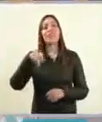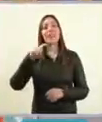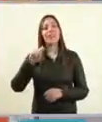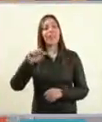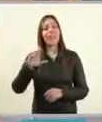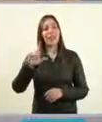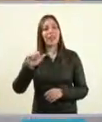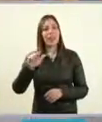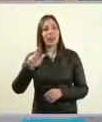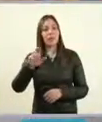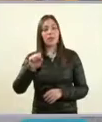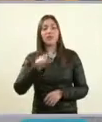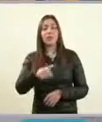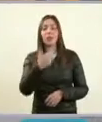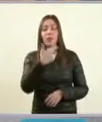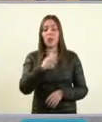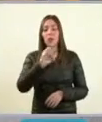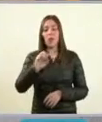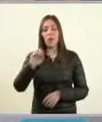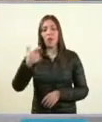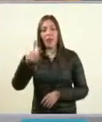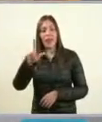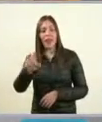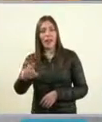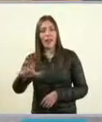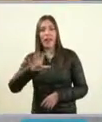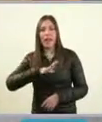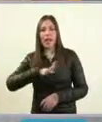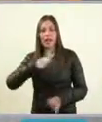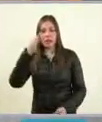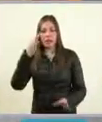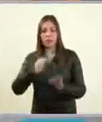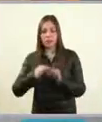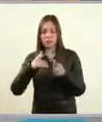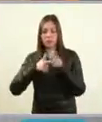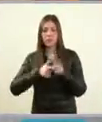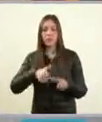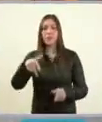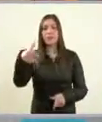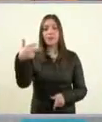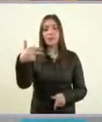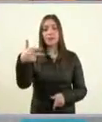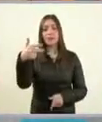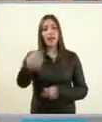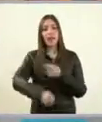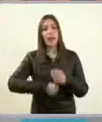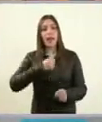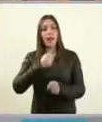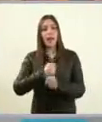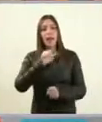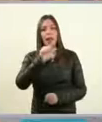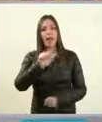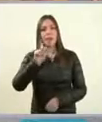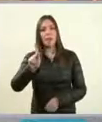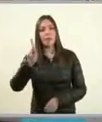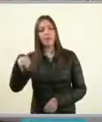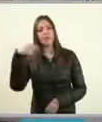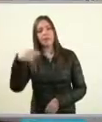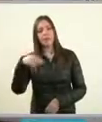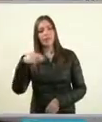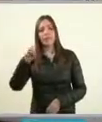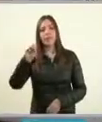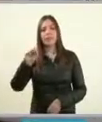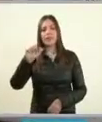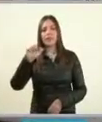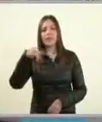Bueno, Claro. Google prácticamente está cumpliendo 14, 13 años con esta aplicación, se llama Santa Tracker, y